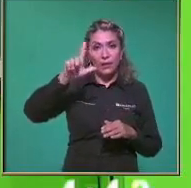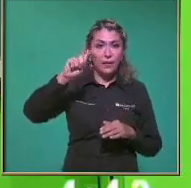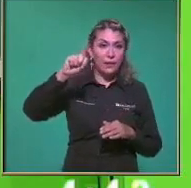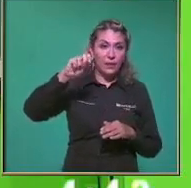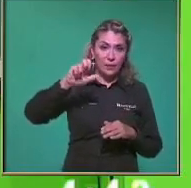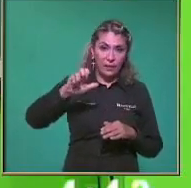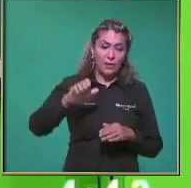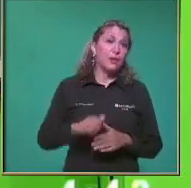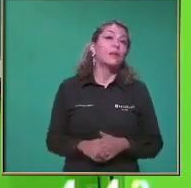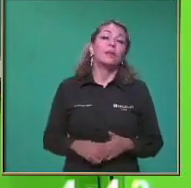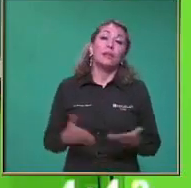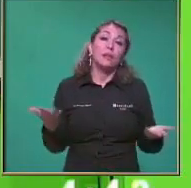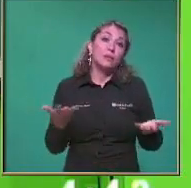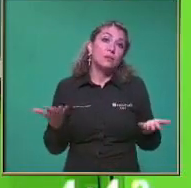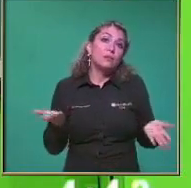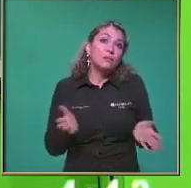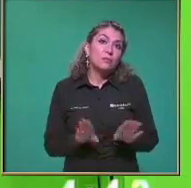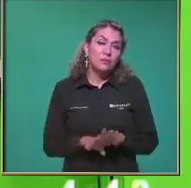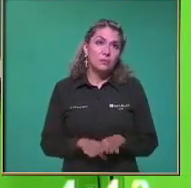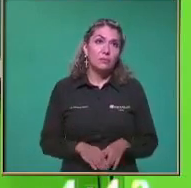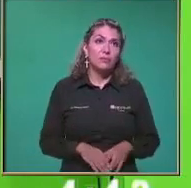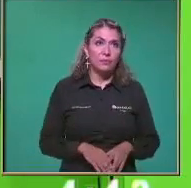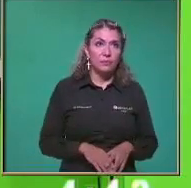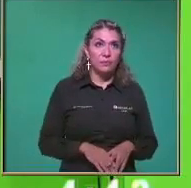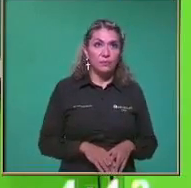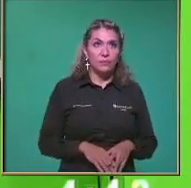pues vamos a hacer lo siguiente. Sería